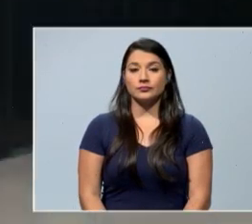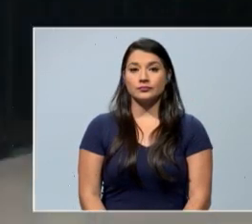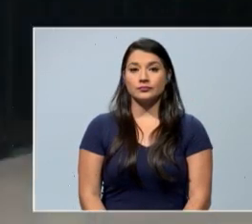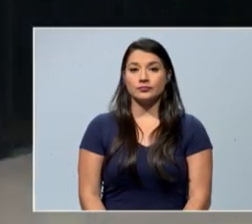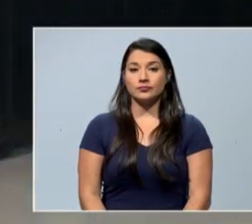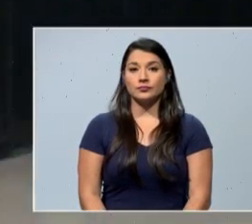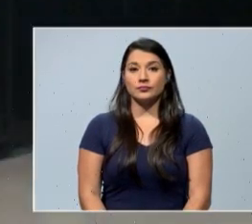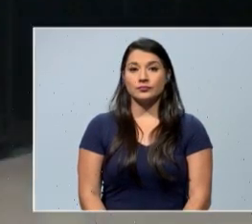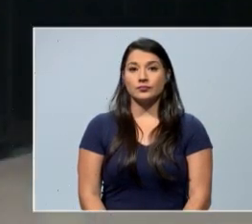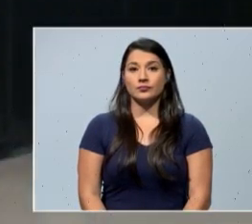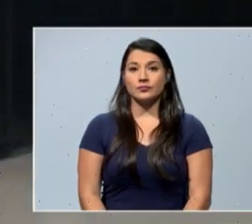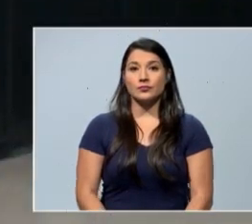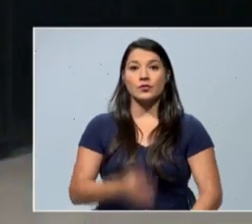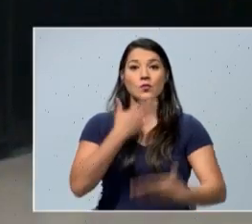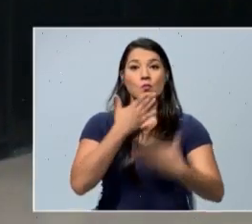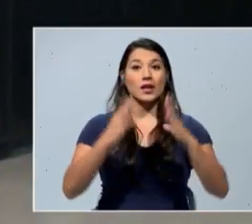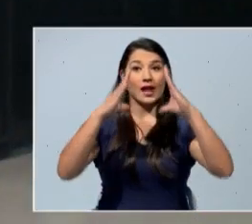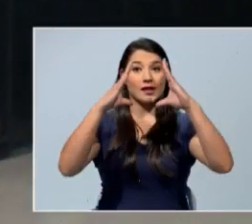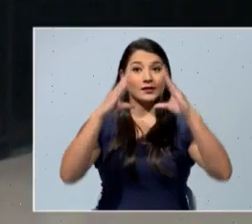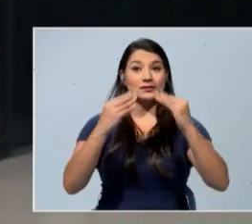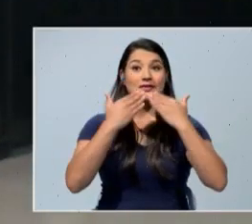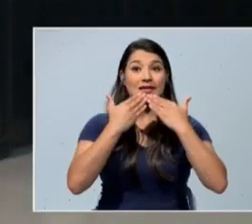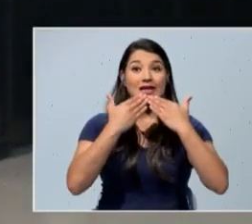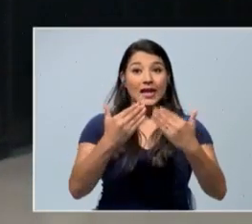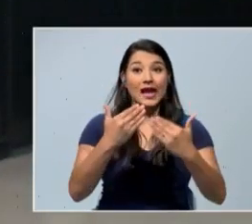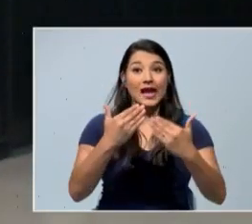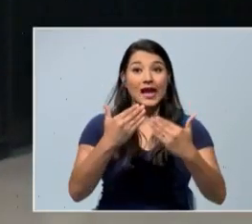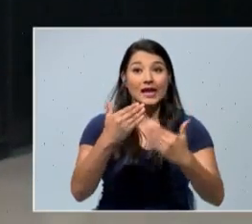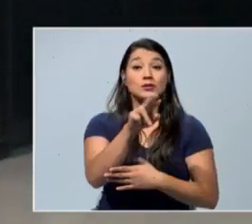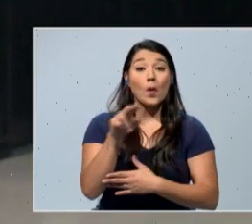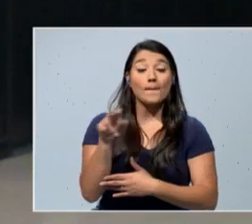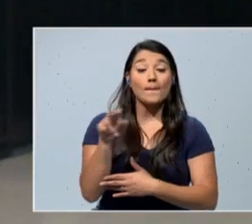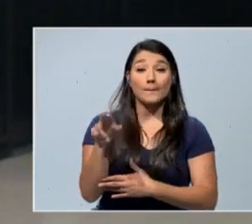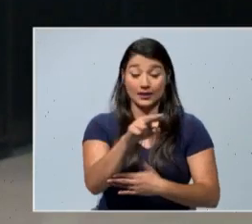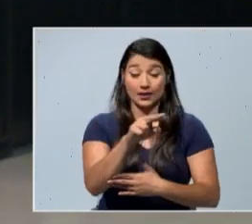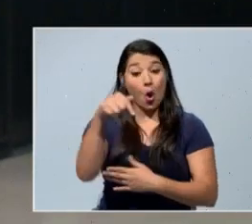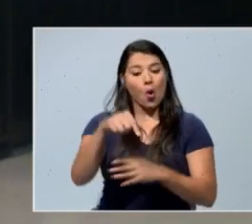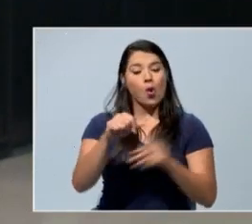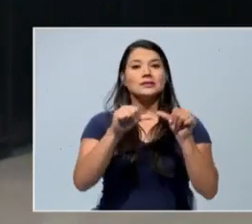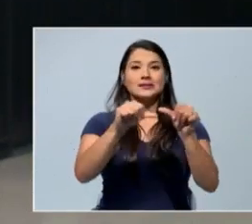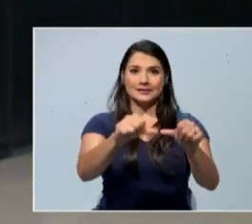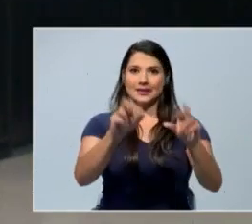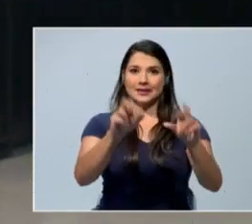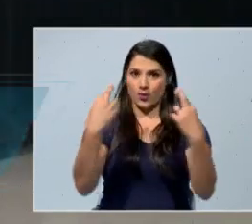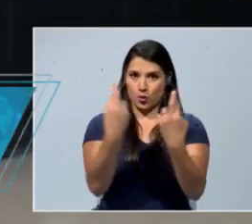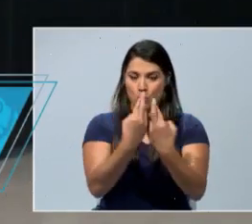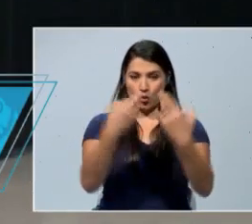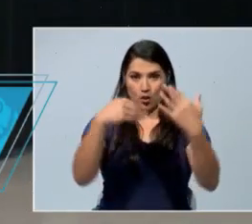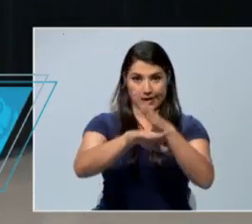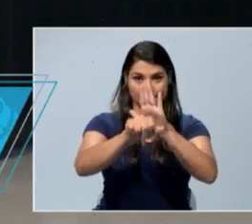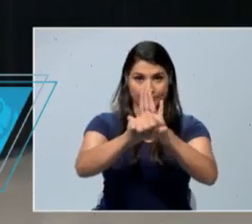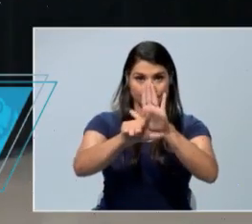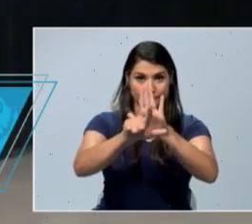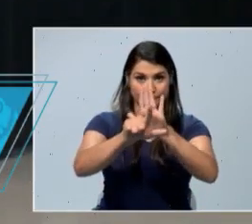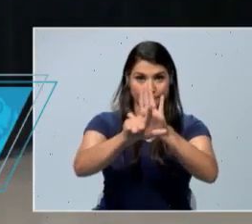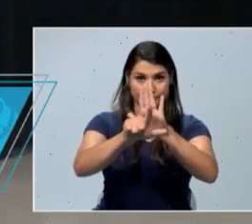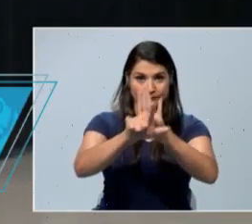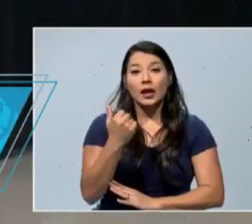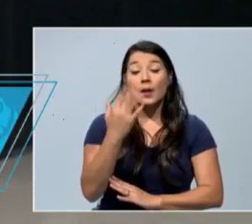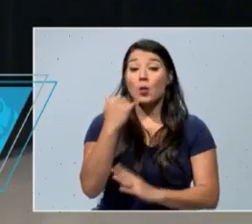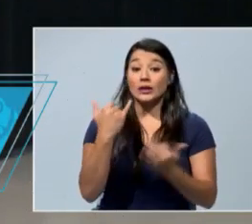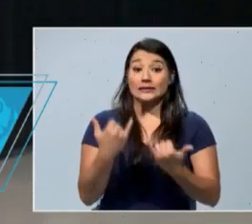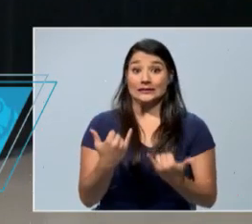Muy buenas noches. Gracias, compañeros. Bueno, se ha extendido hoy la sesión del plenario legislativo porque se está en lo que es